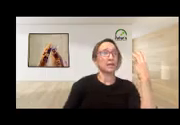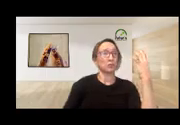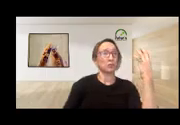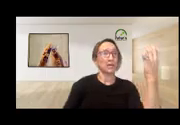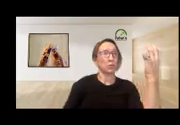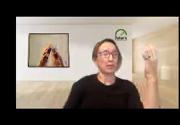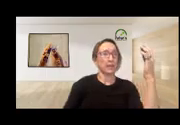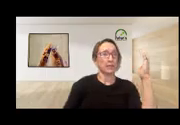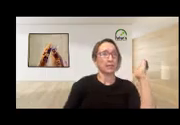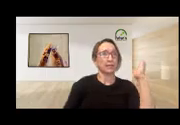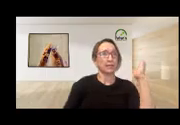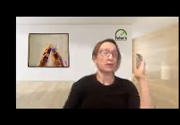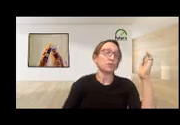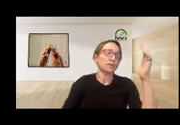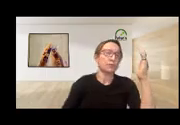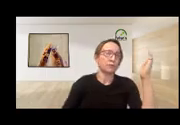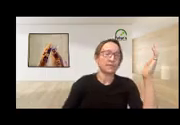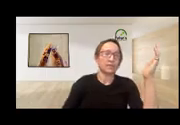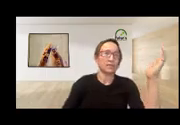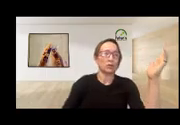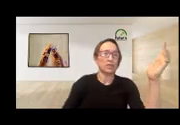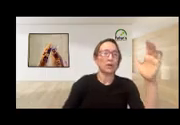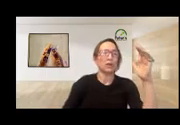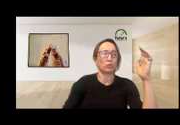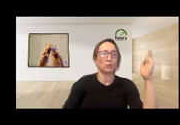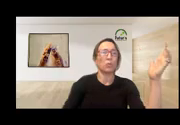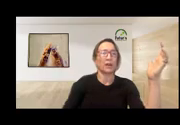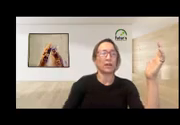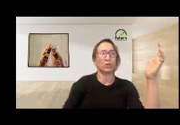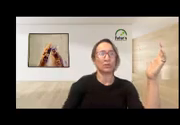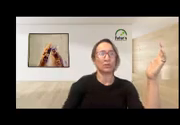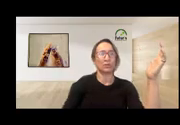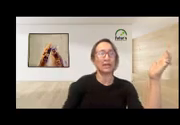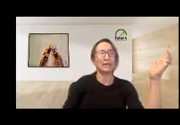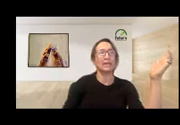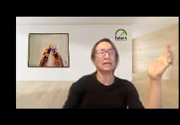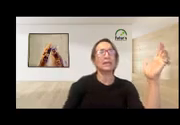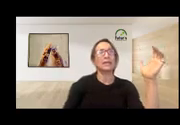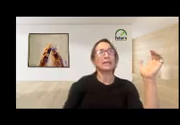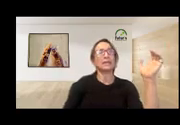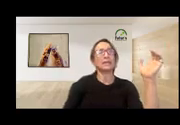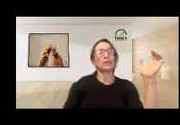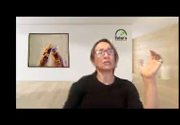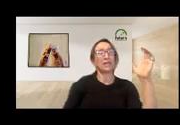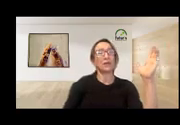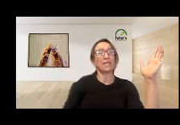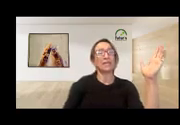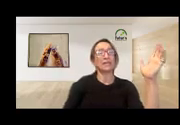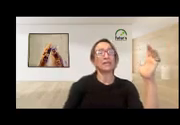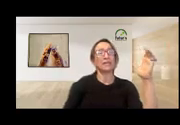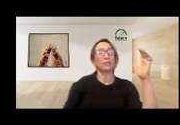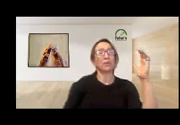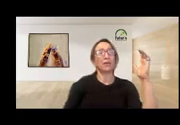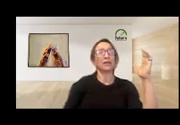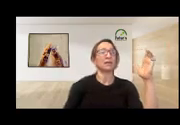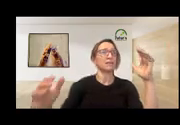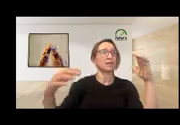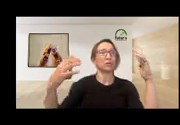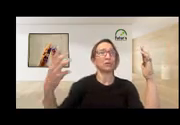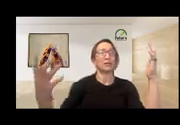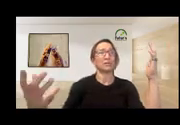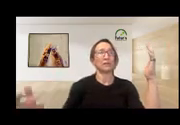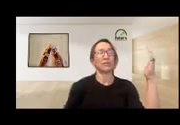se van a llevar al museo para que sean tratados, bueno, o sea, ya se los llevaron al museo para que los traten ahí, los estabilicen y